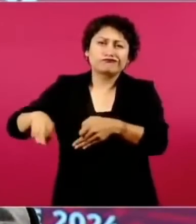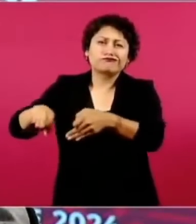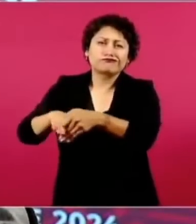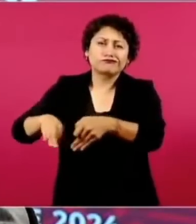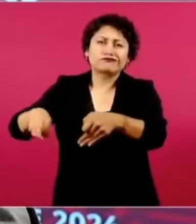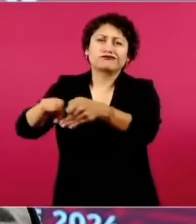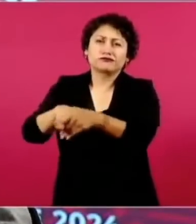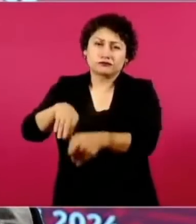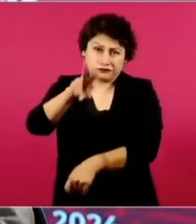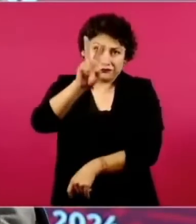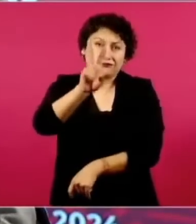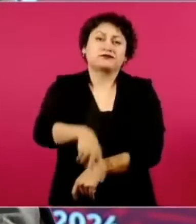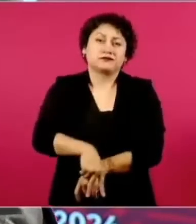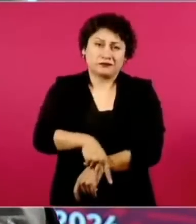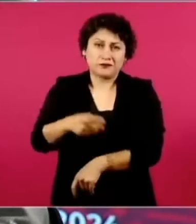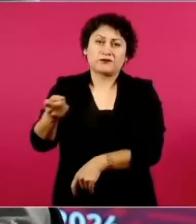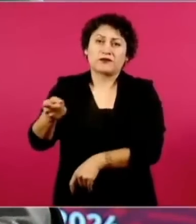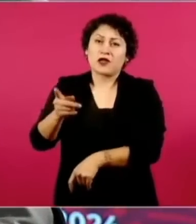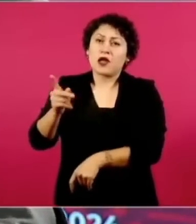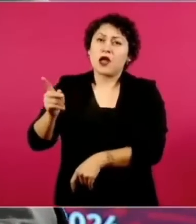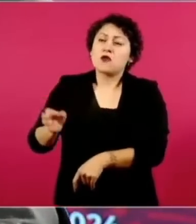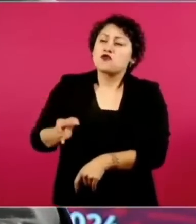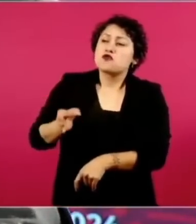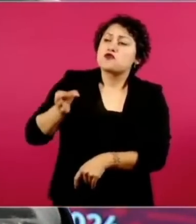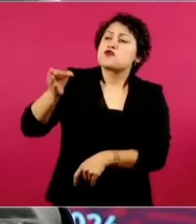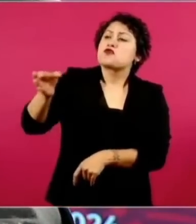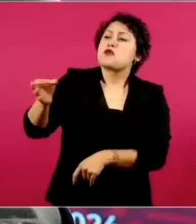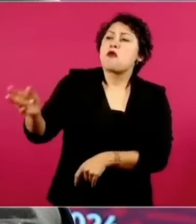plaza por plaza, pueblo por pueblo,